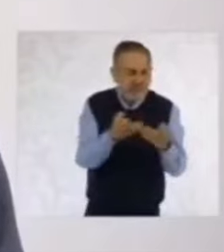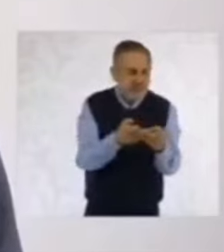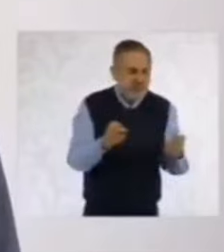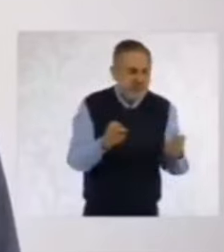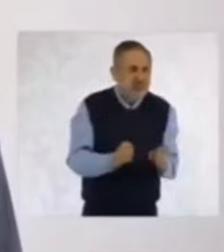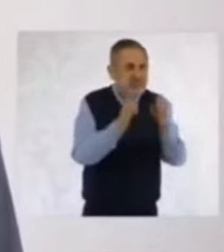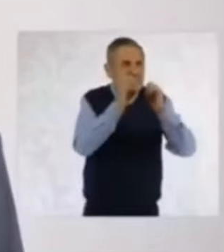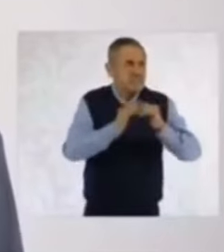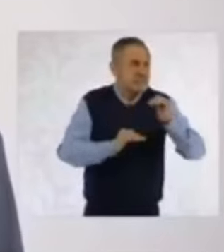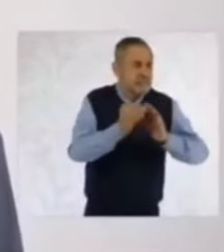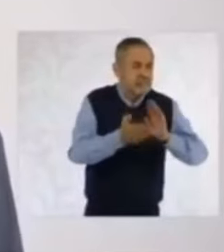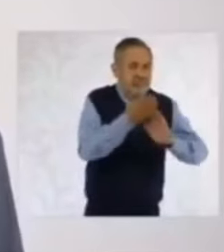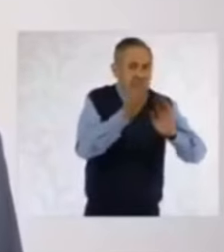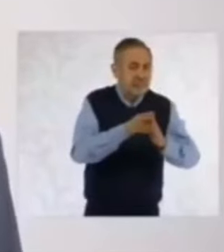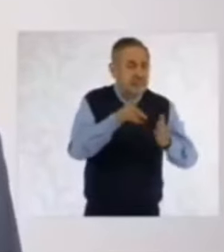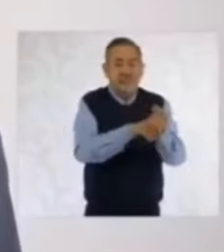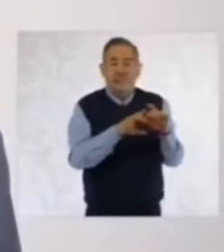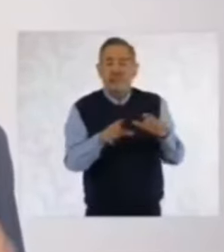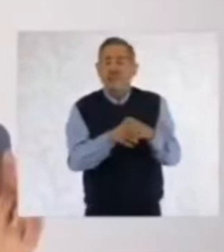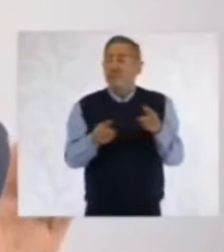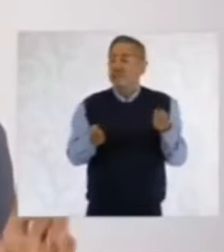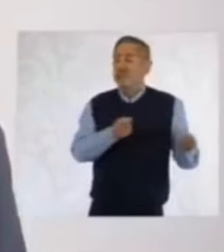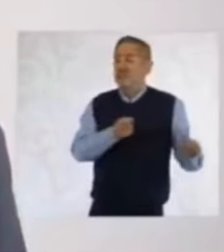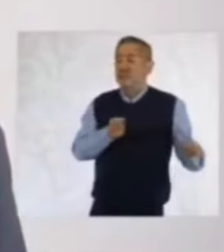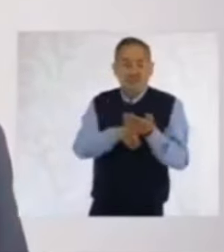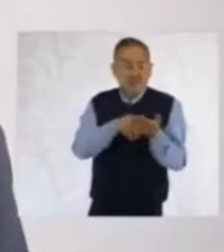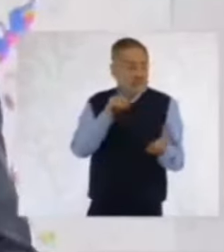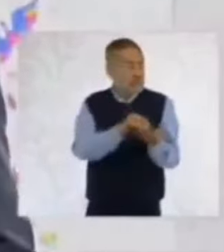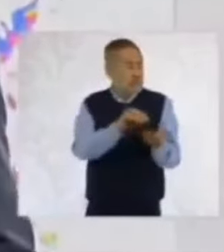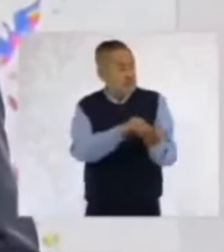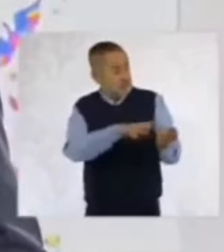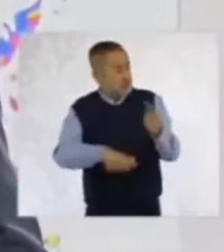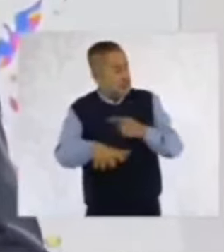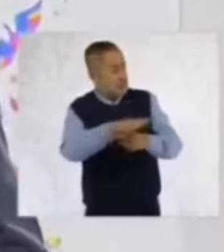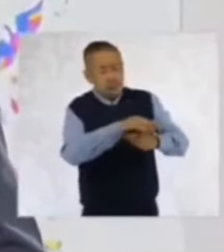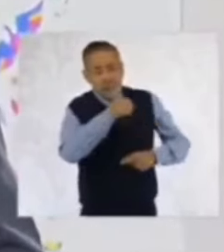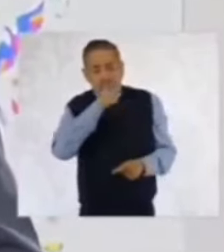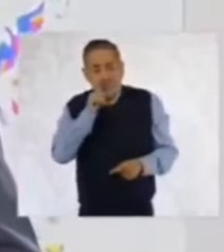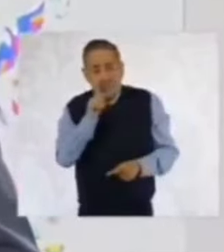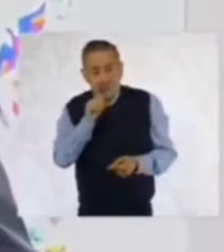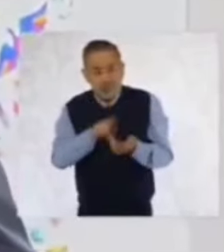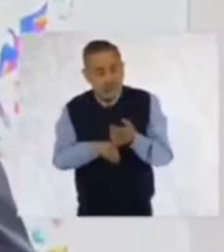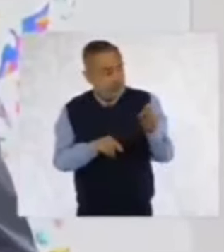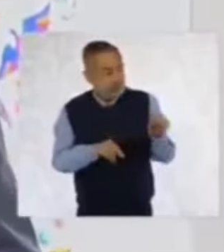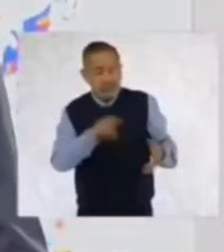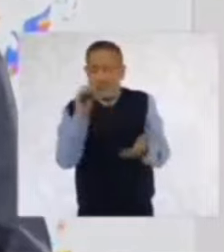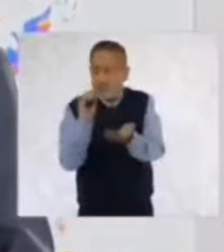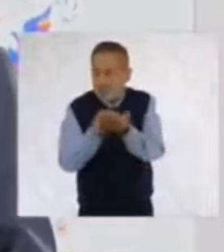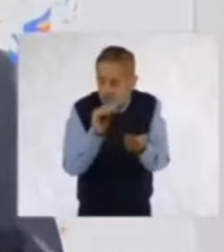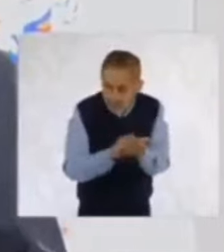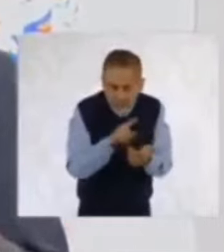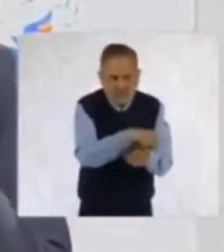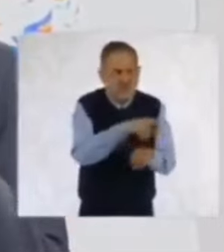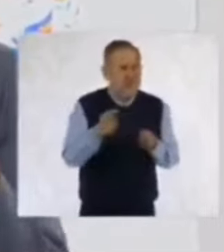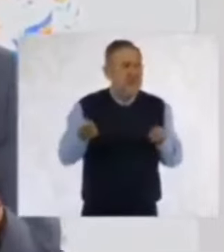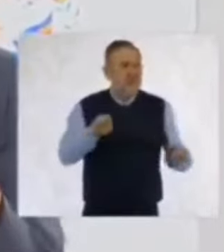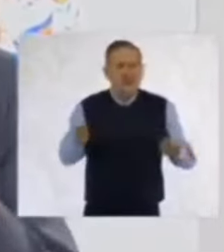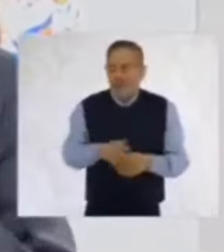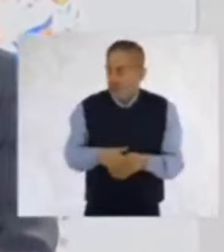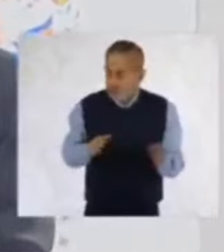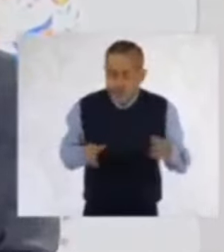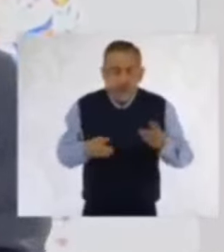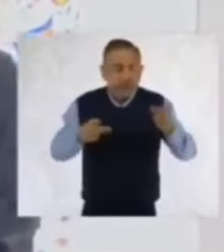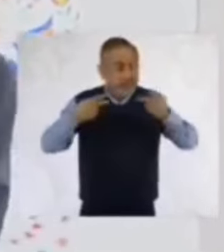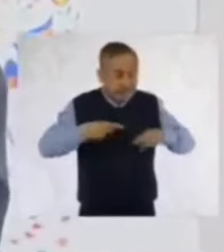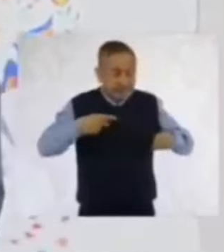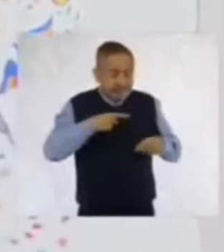gobernó la Benito Juárez y que sigue gobernando la Benito Juárez eh durante muchos años y personas